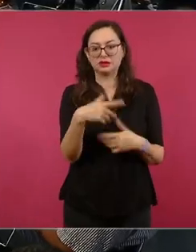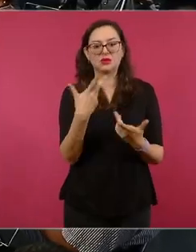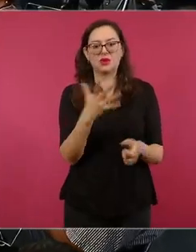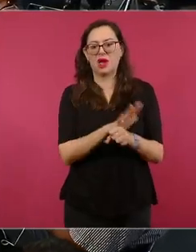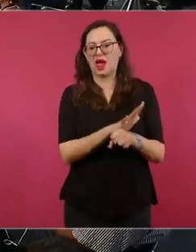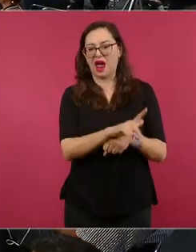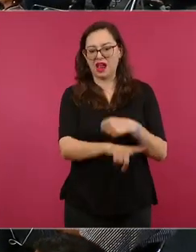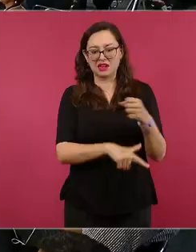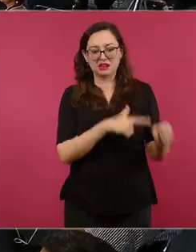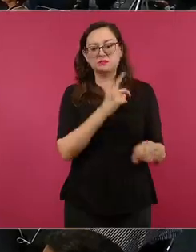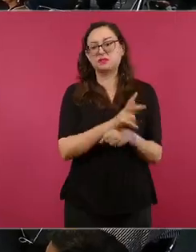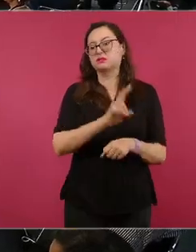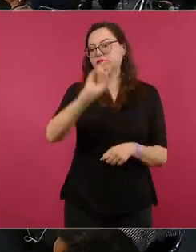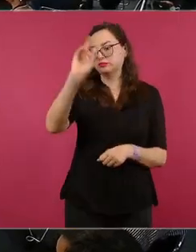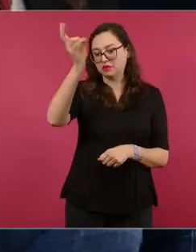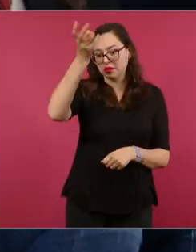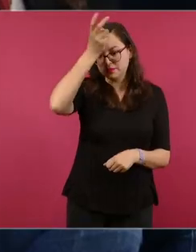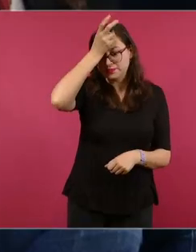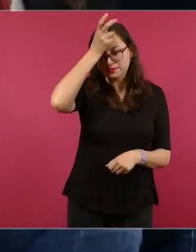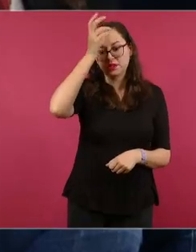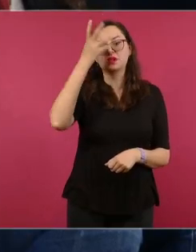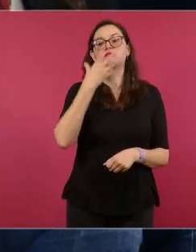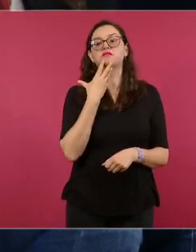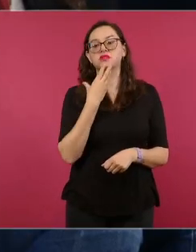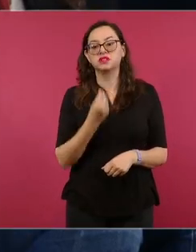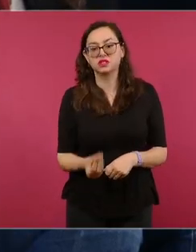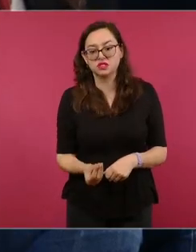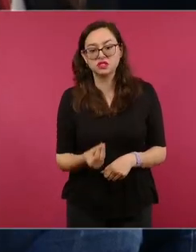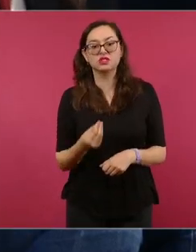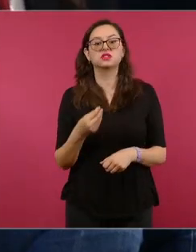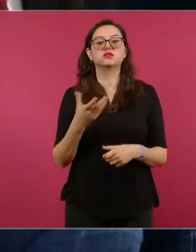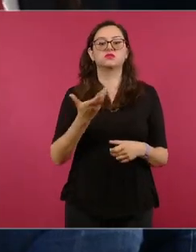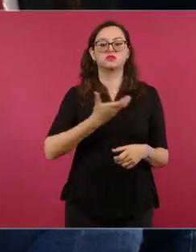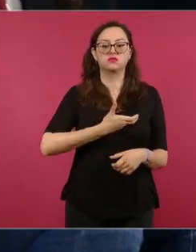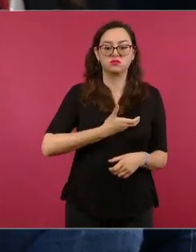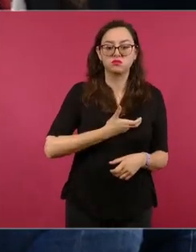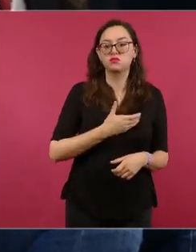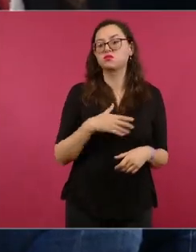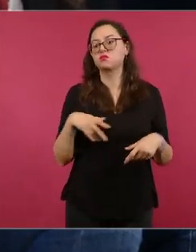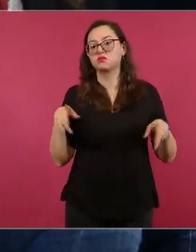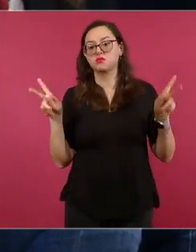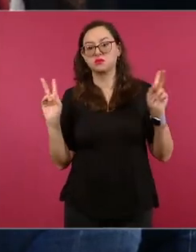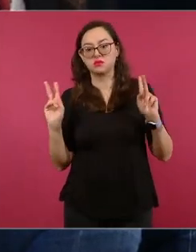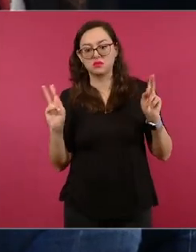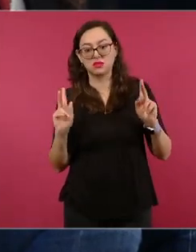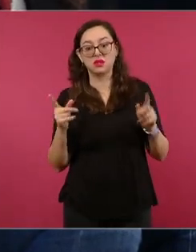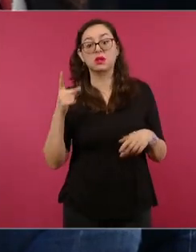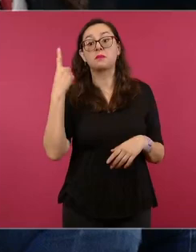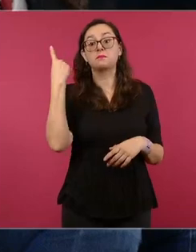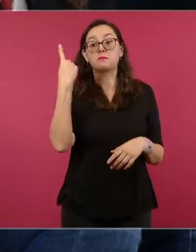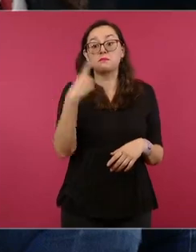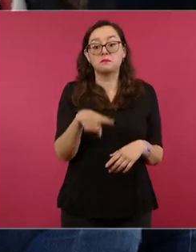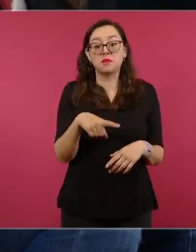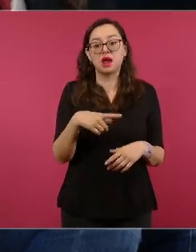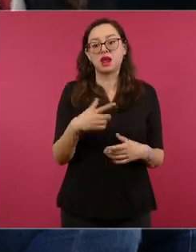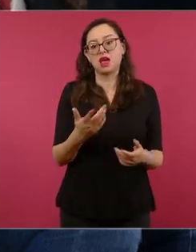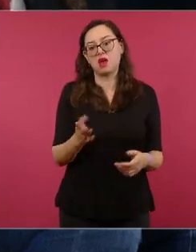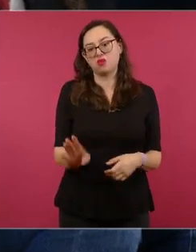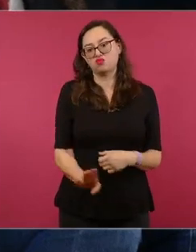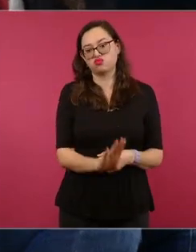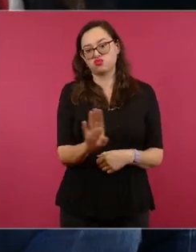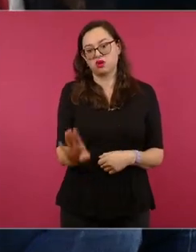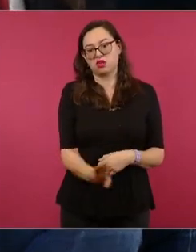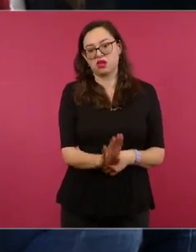indescriptible: cabras, chivos, gallos, palomas y hasta especies en peligro como los colibríes, utilizados para supuestos amarres de